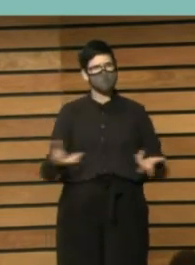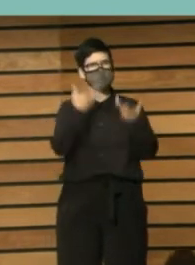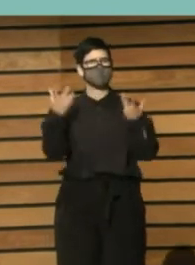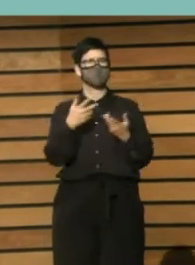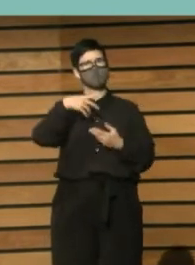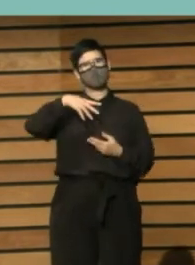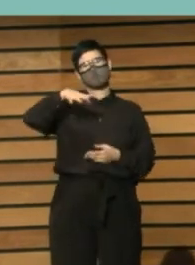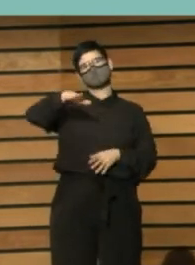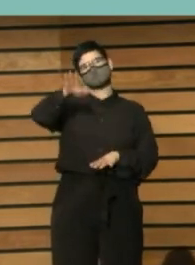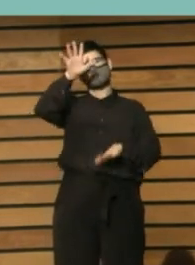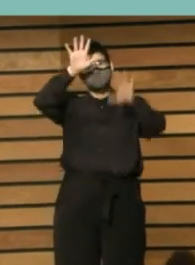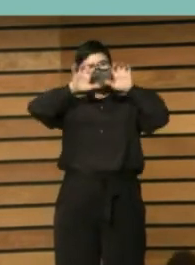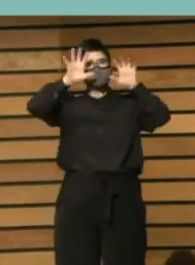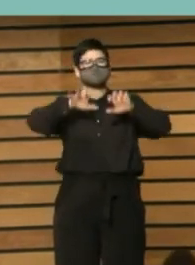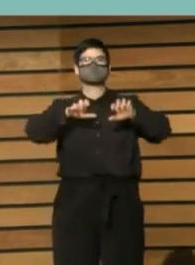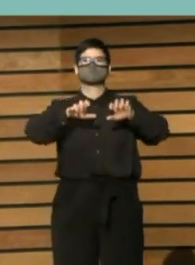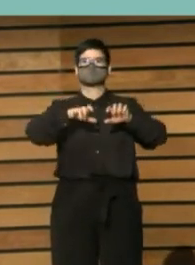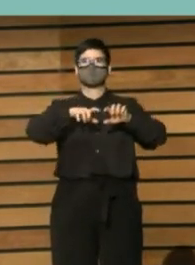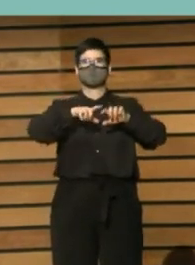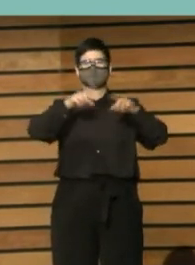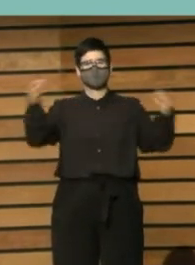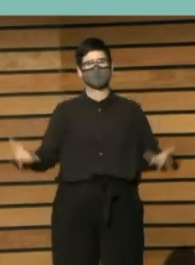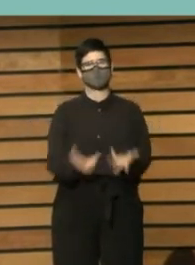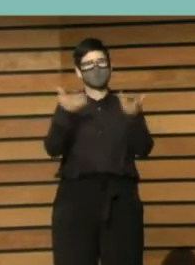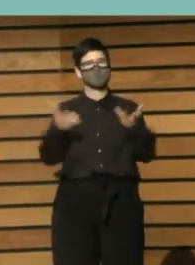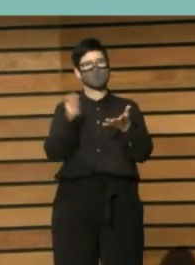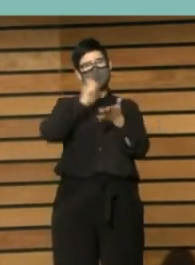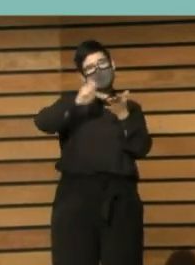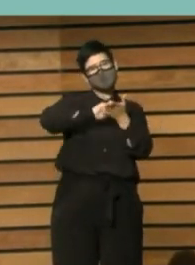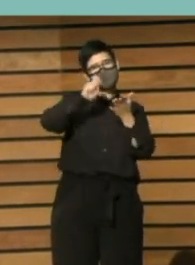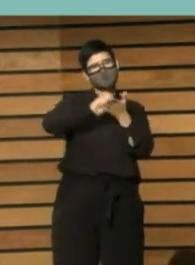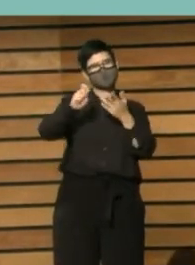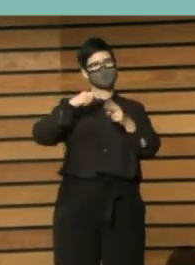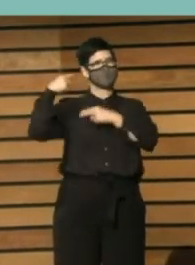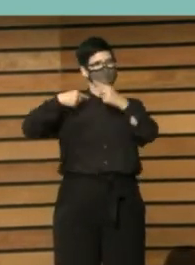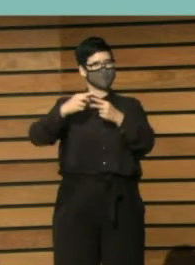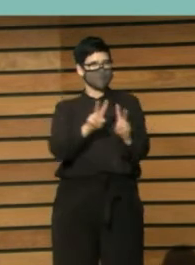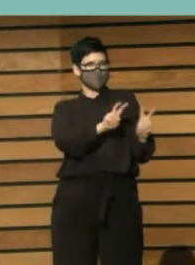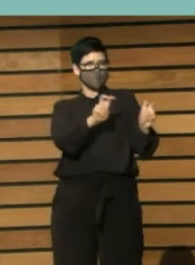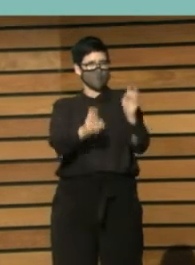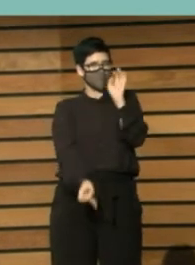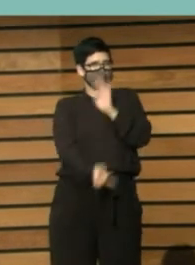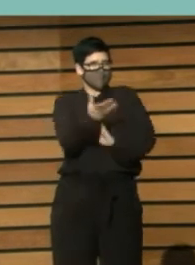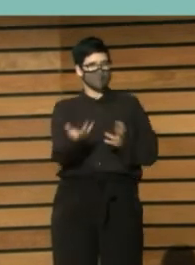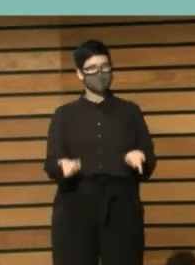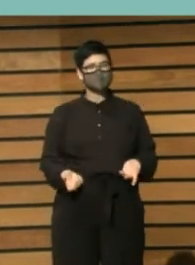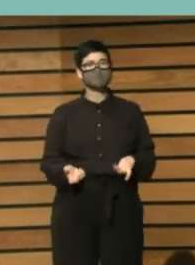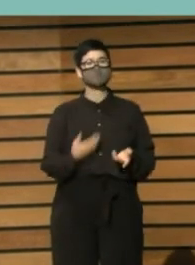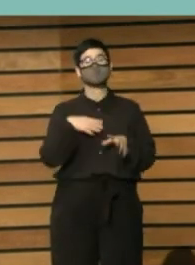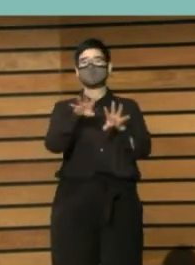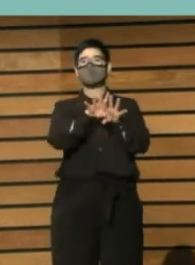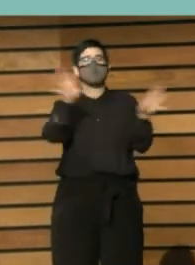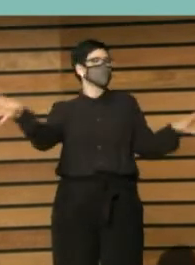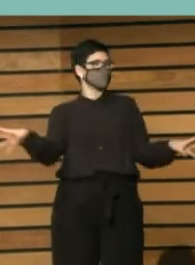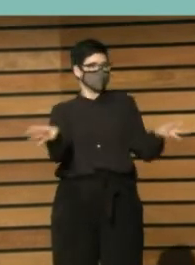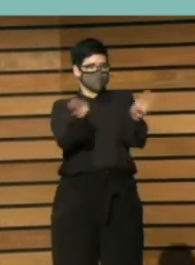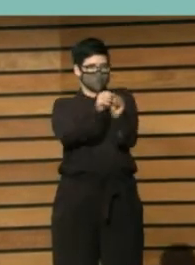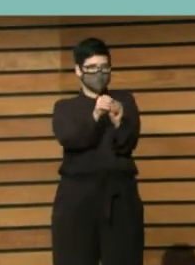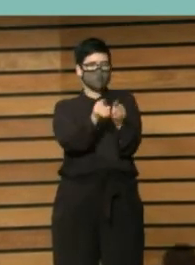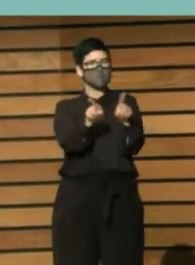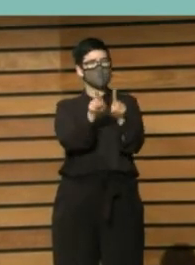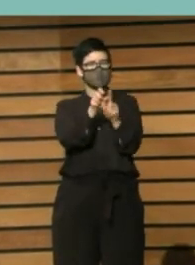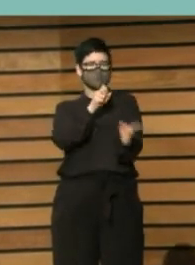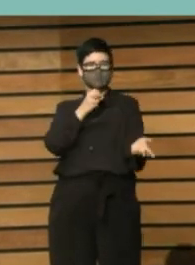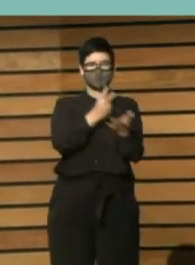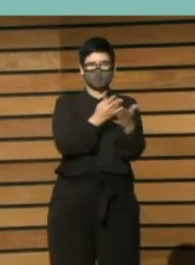a potenciar una nueva generación de escritores. ¿Por qué no? Bien, a modo de conclusión, tenemos varios retos por salvar